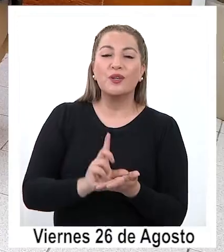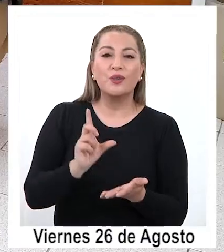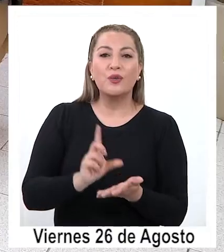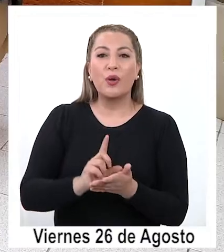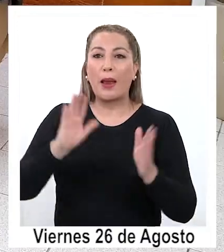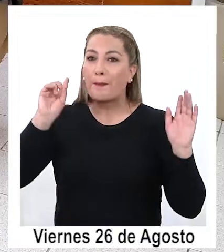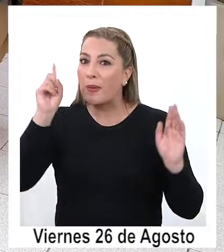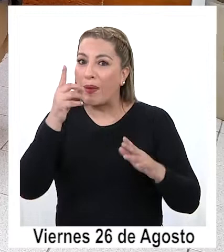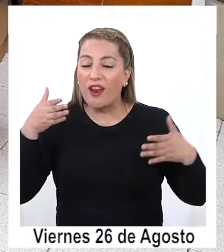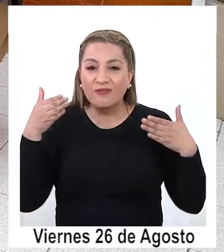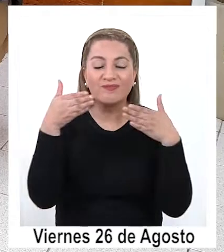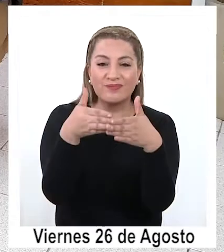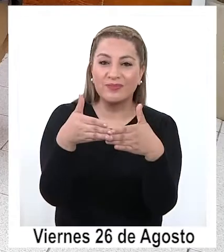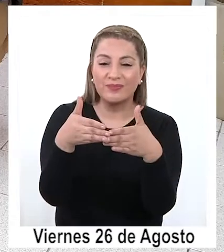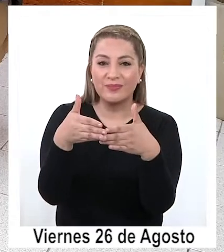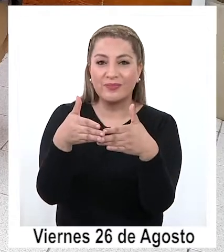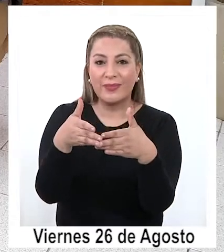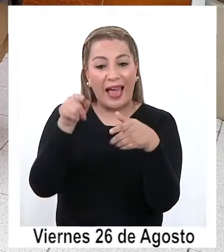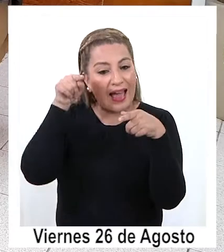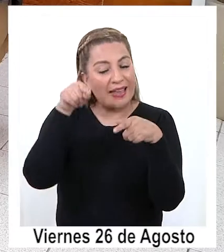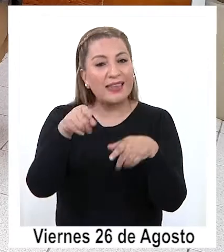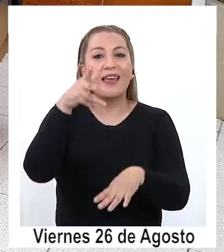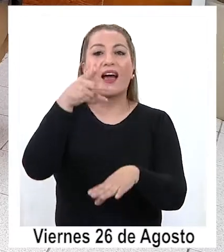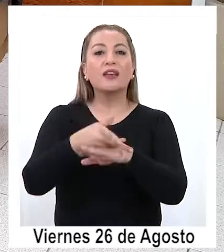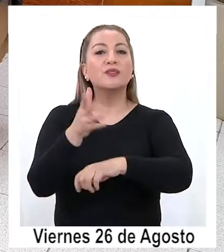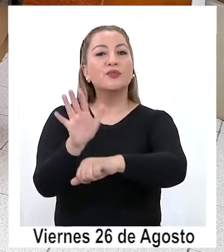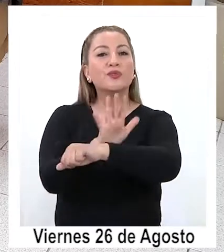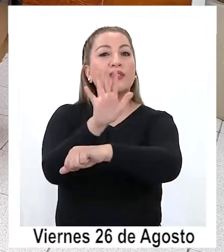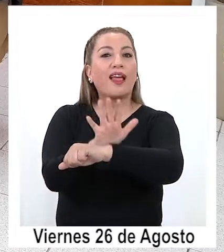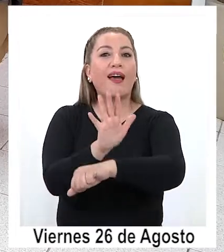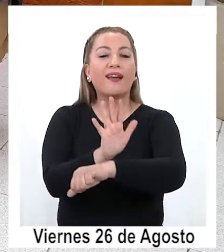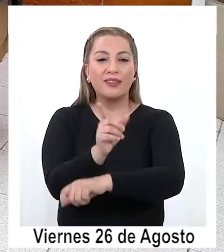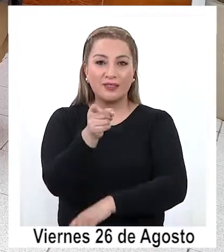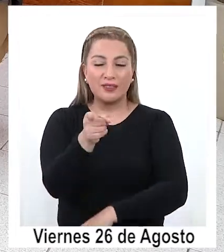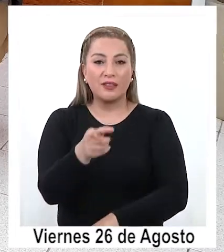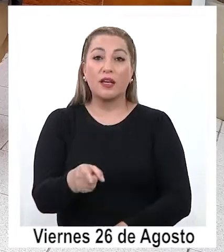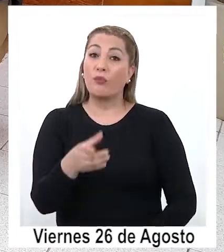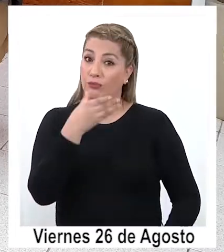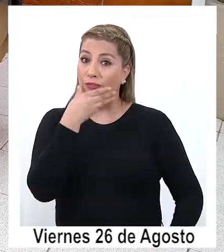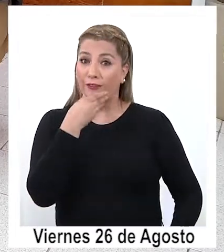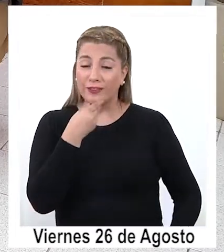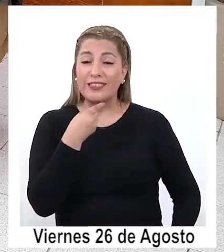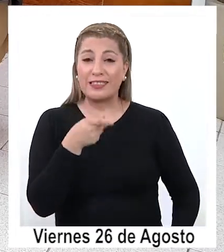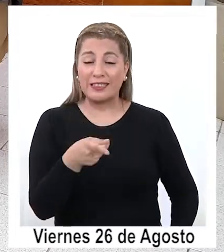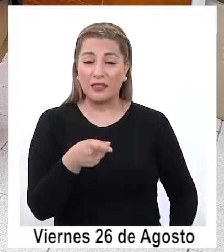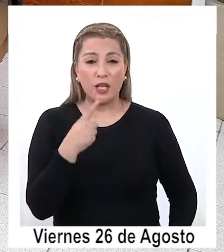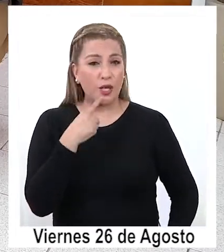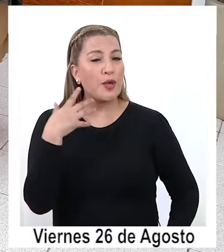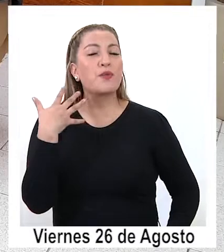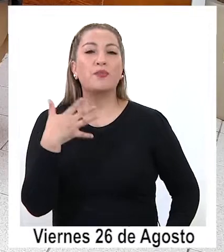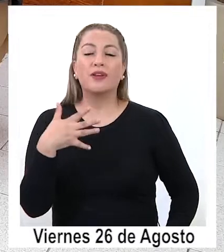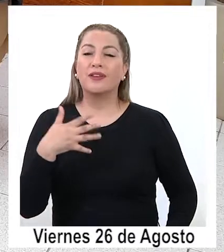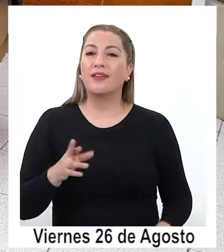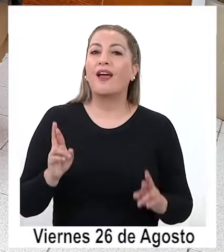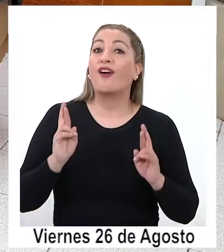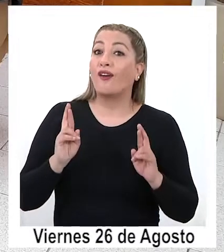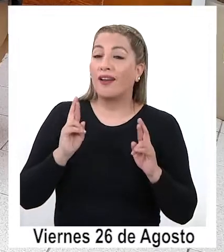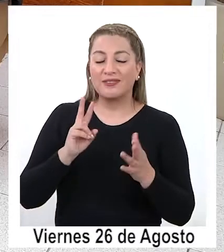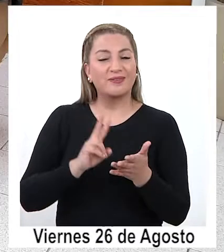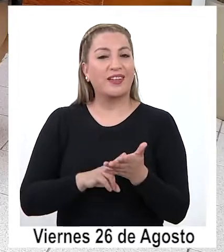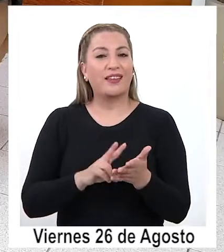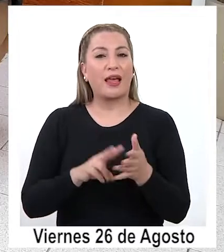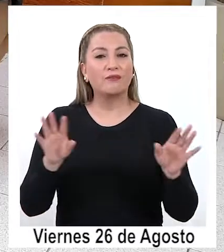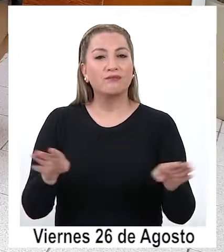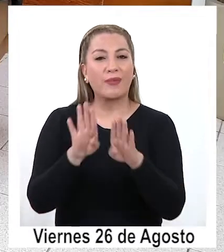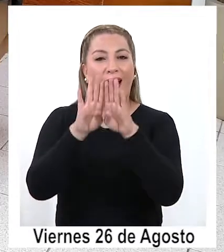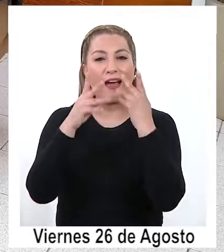principal no puesto ahí un teatro, eso es muy bonito, es muy relevante y espero de verdad que se